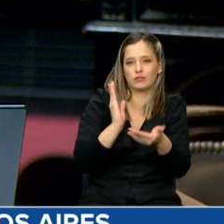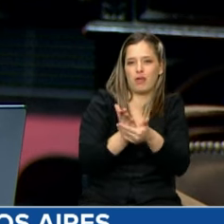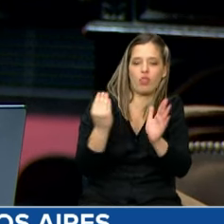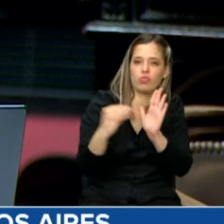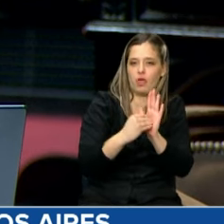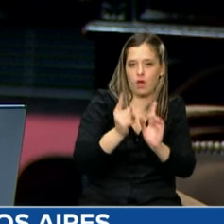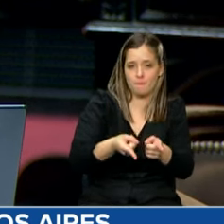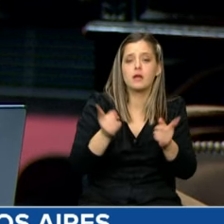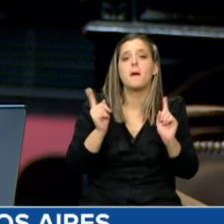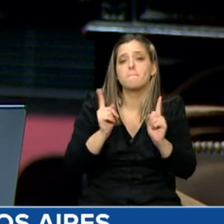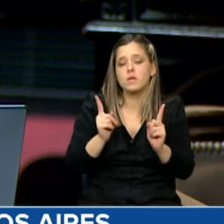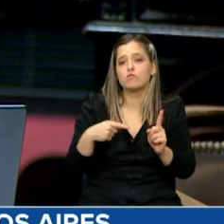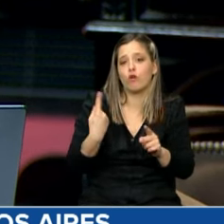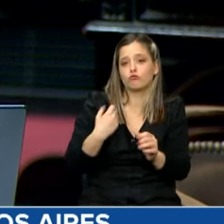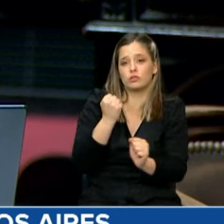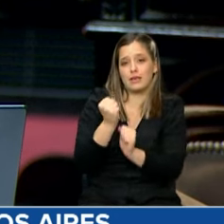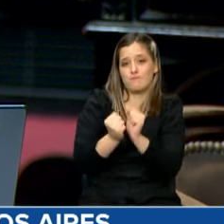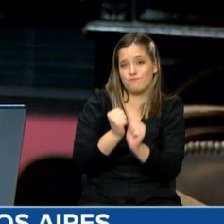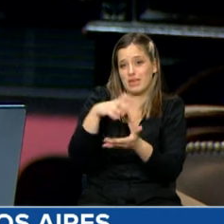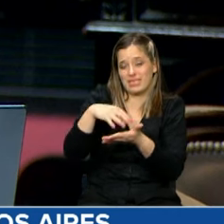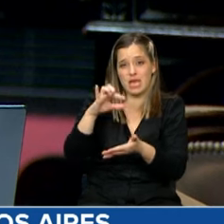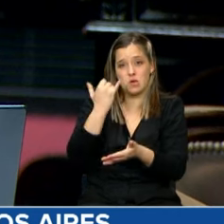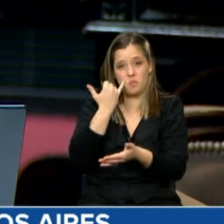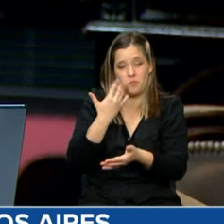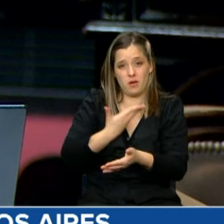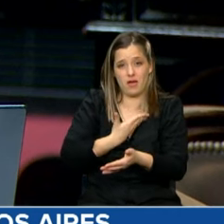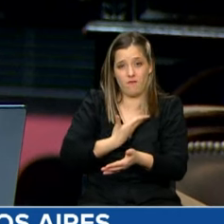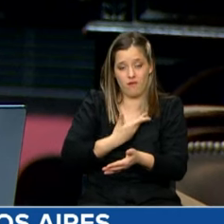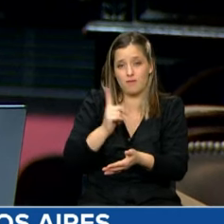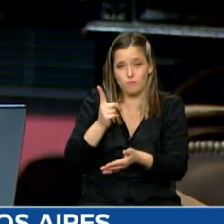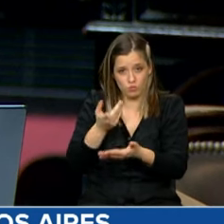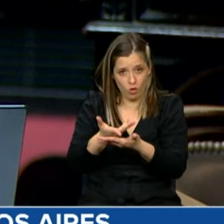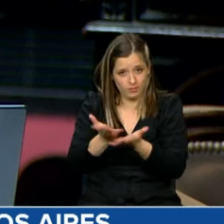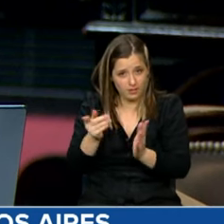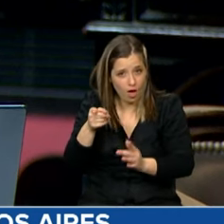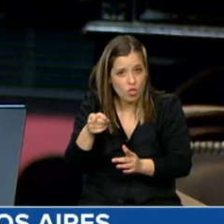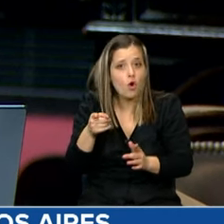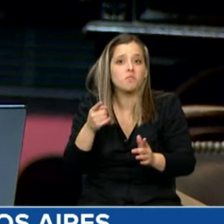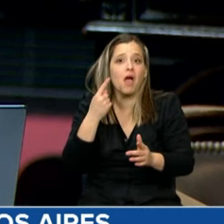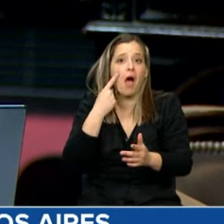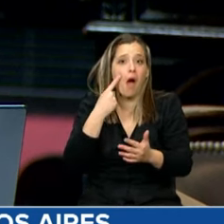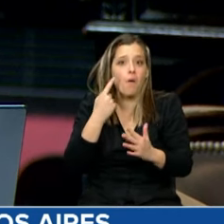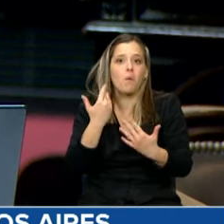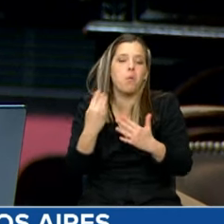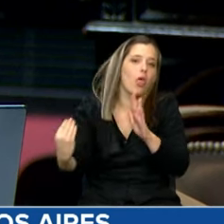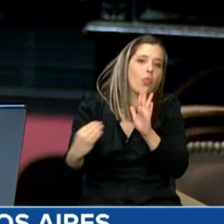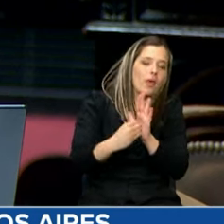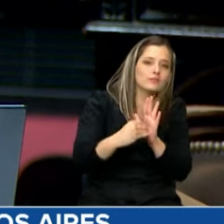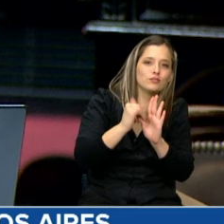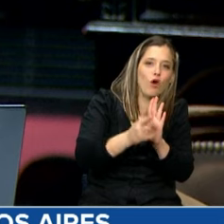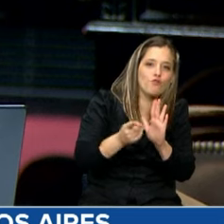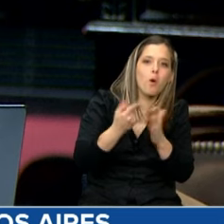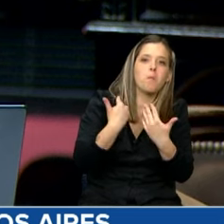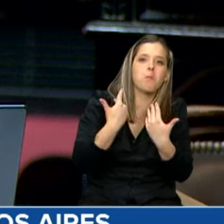Estatal que tiene una contingencia enorme porque no sabemos en Qué porcentaje está el riesgo de que sea incluida en la condena